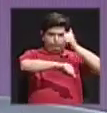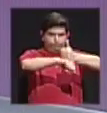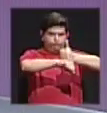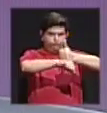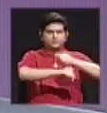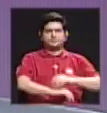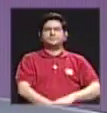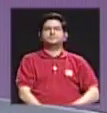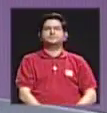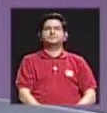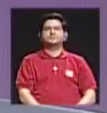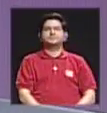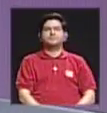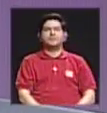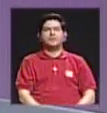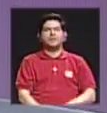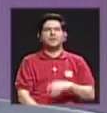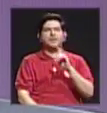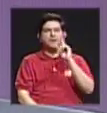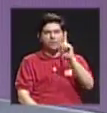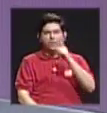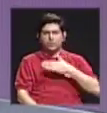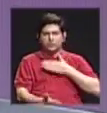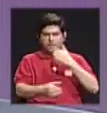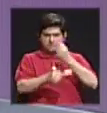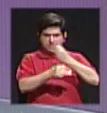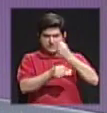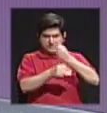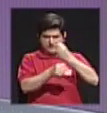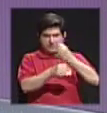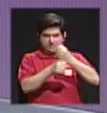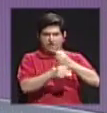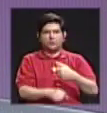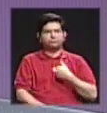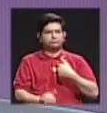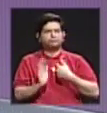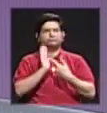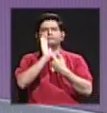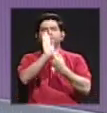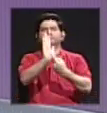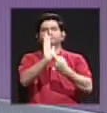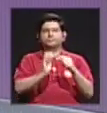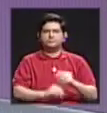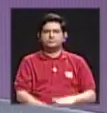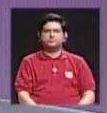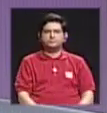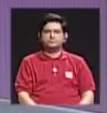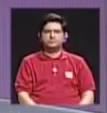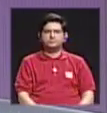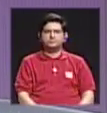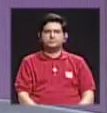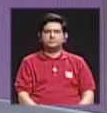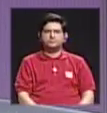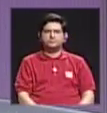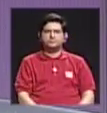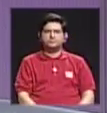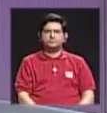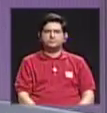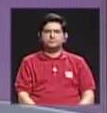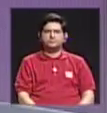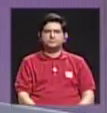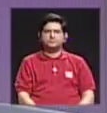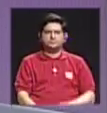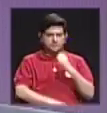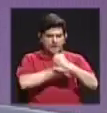en uno de mis trabajos que presenté en,